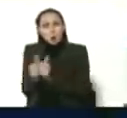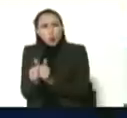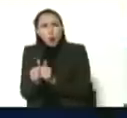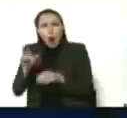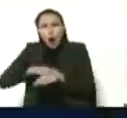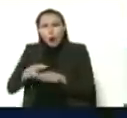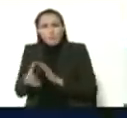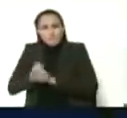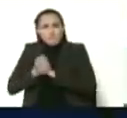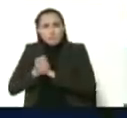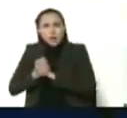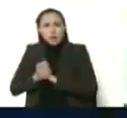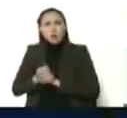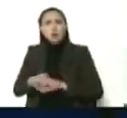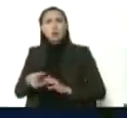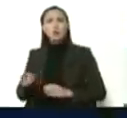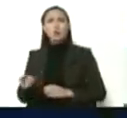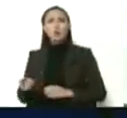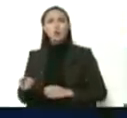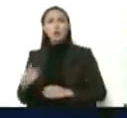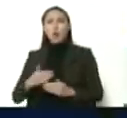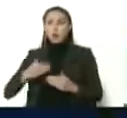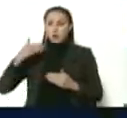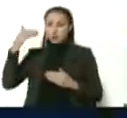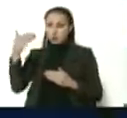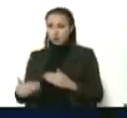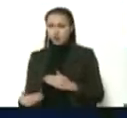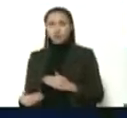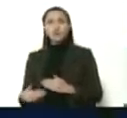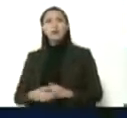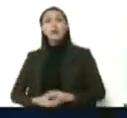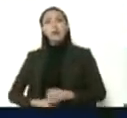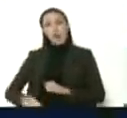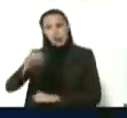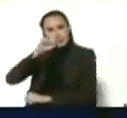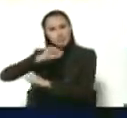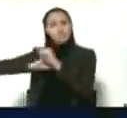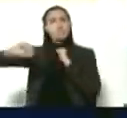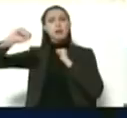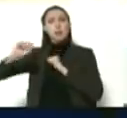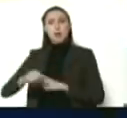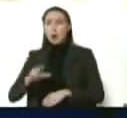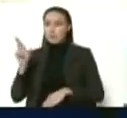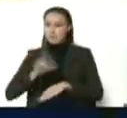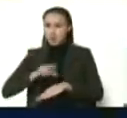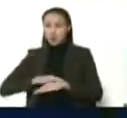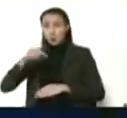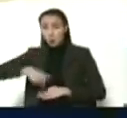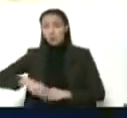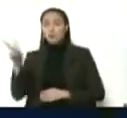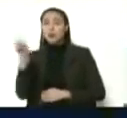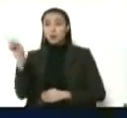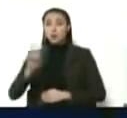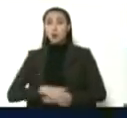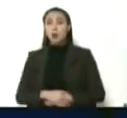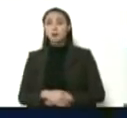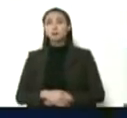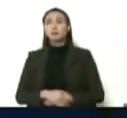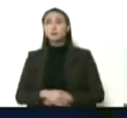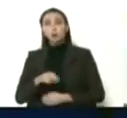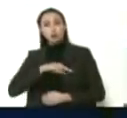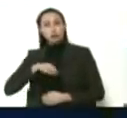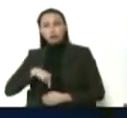amigo que ha estado al frente de estas batallas, médico venezolano. Bueno, cuando